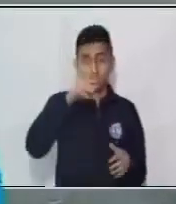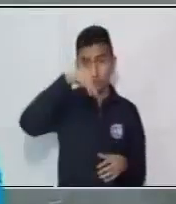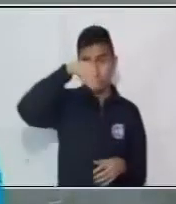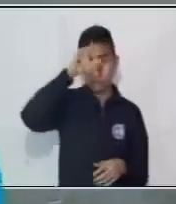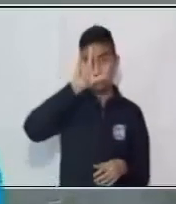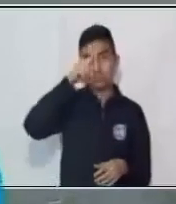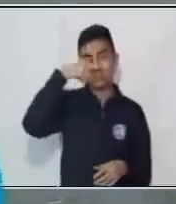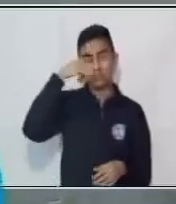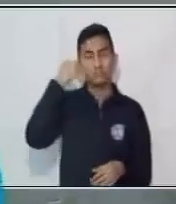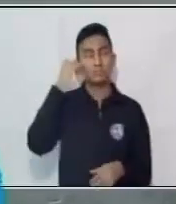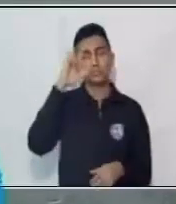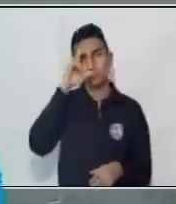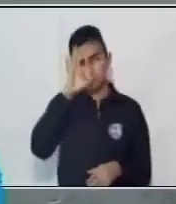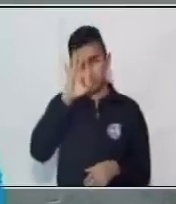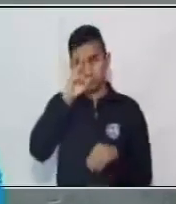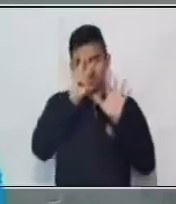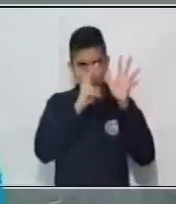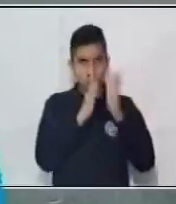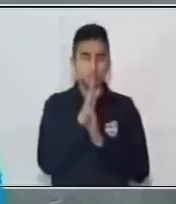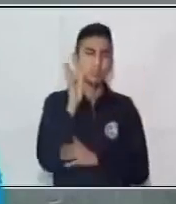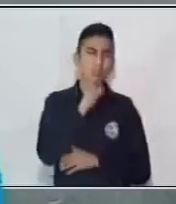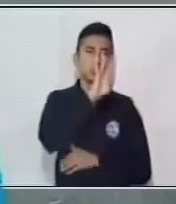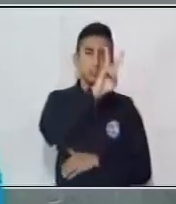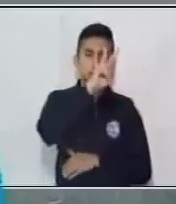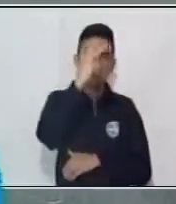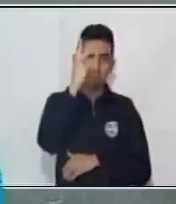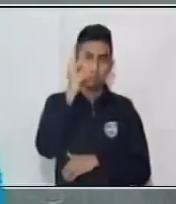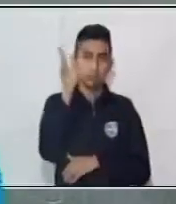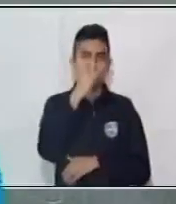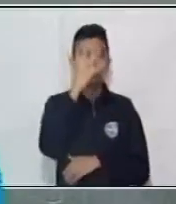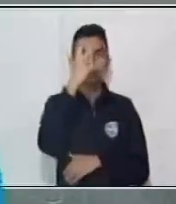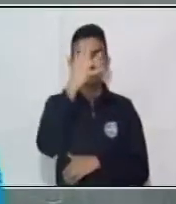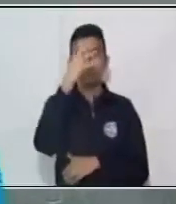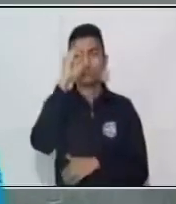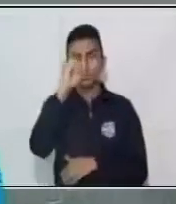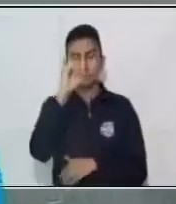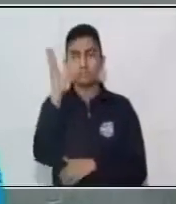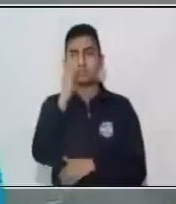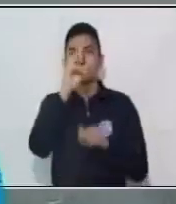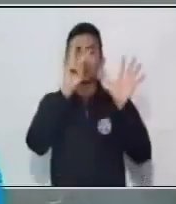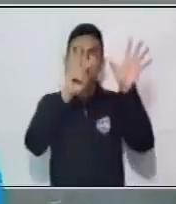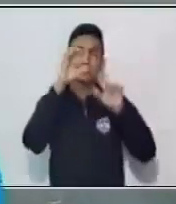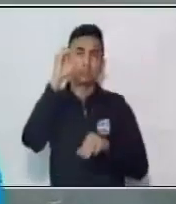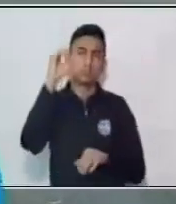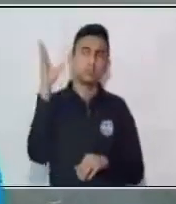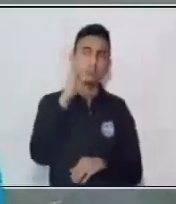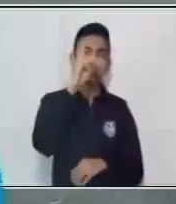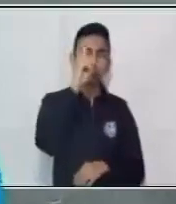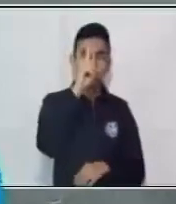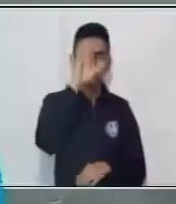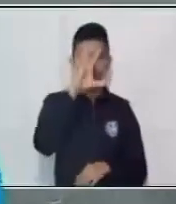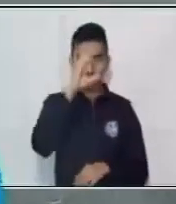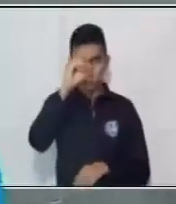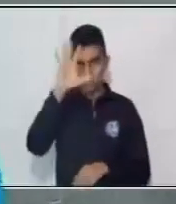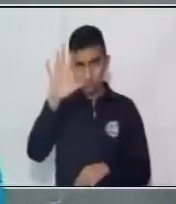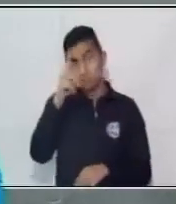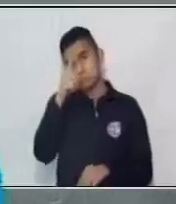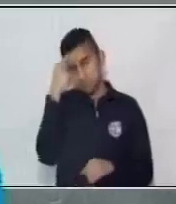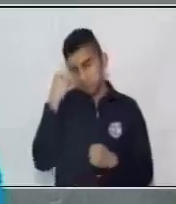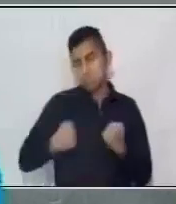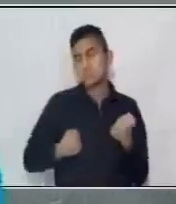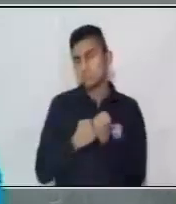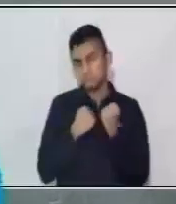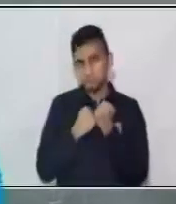7, tenemos el 42, el 70 y el 105. Esas combinaciones a ustedes les van a ayudar